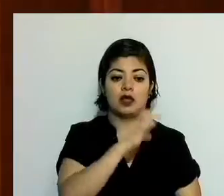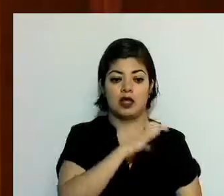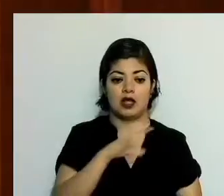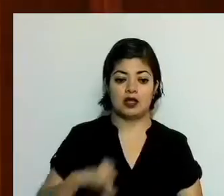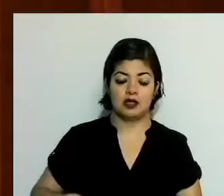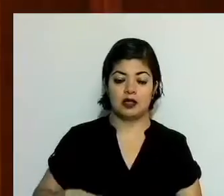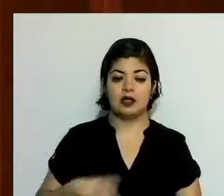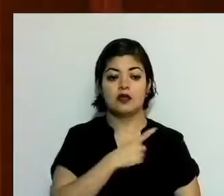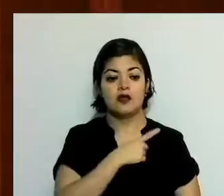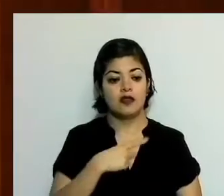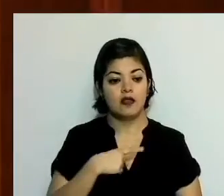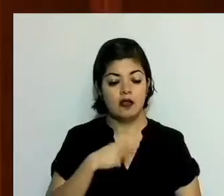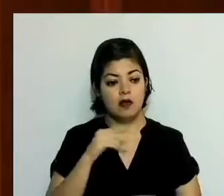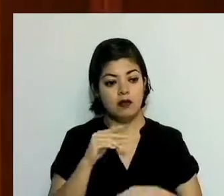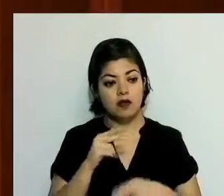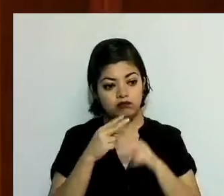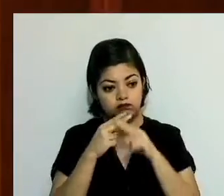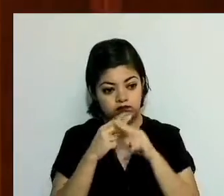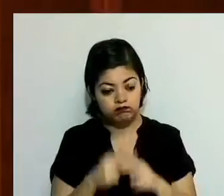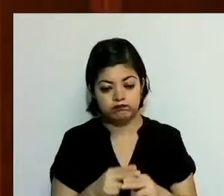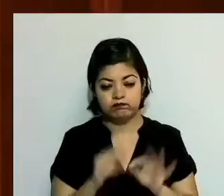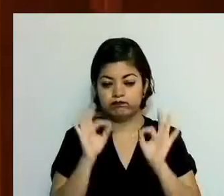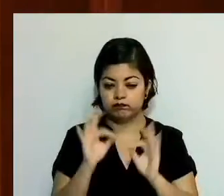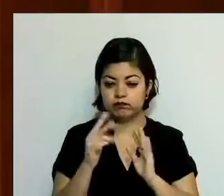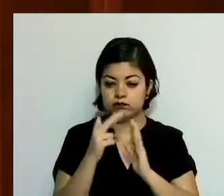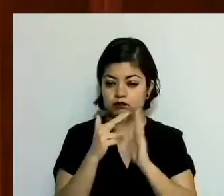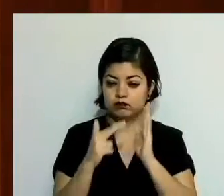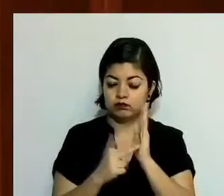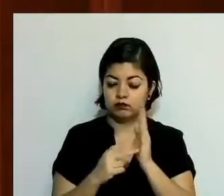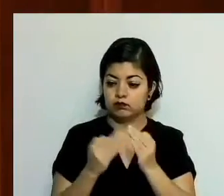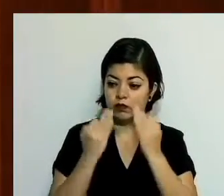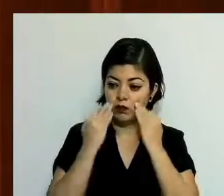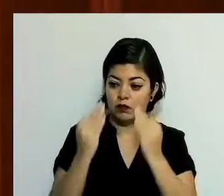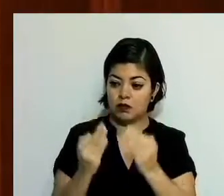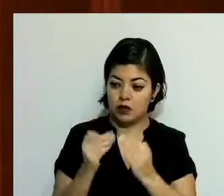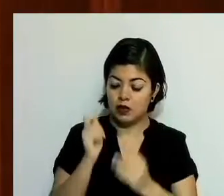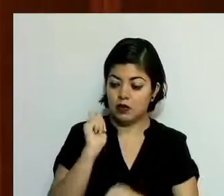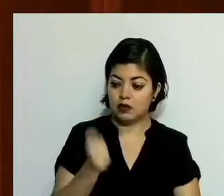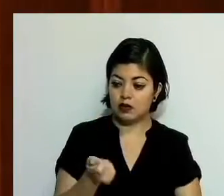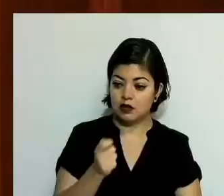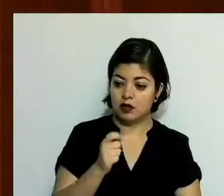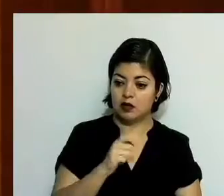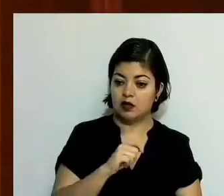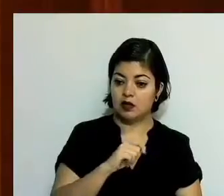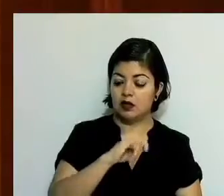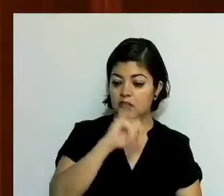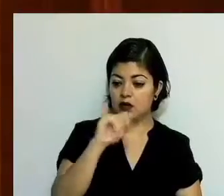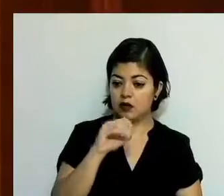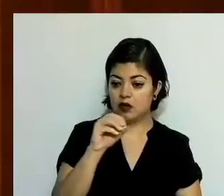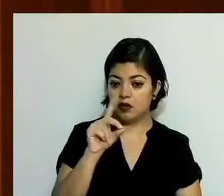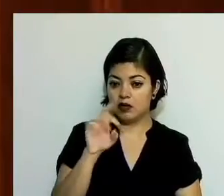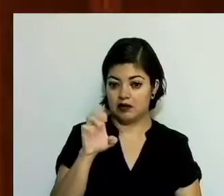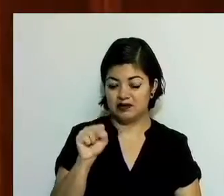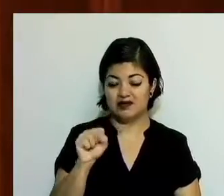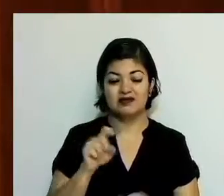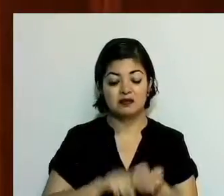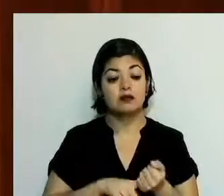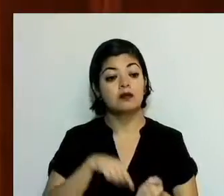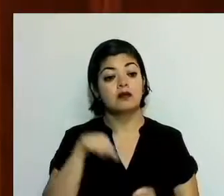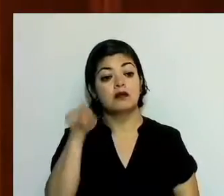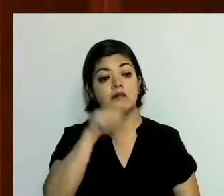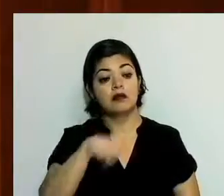debida, fehaciente y oportuna ante la Junta de Coordinación Política de la 60ª legislatura